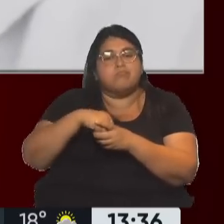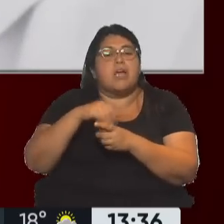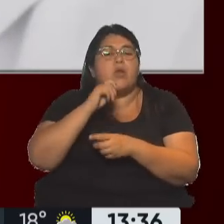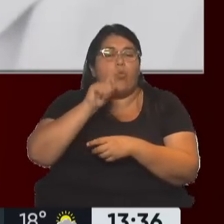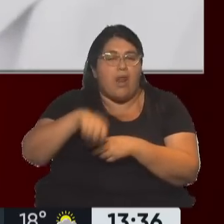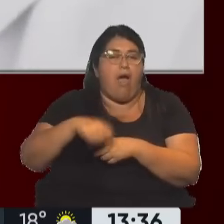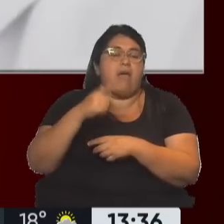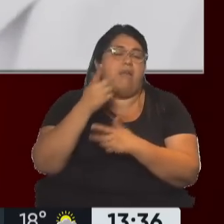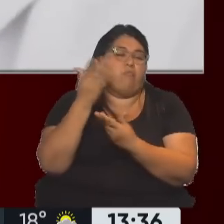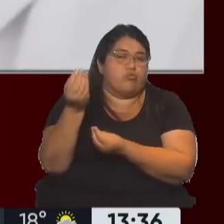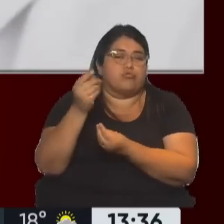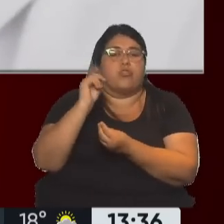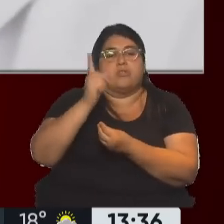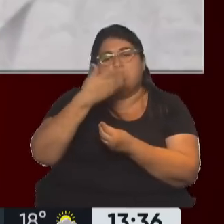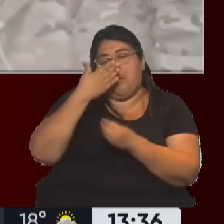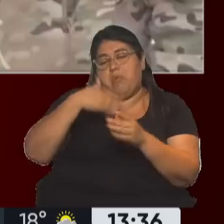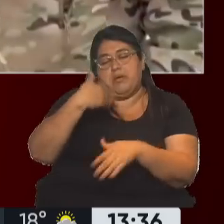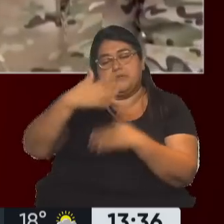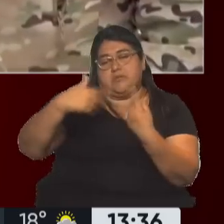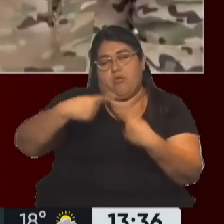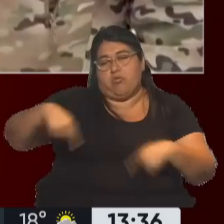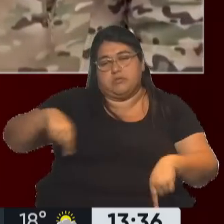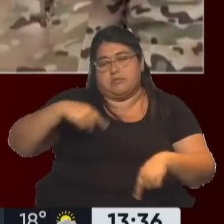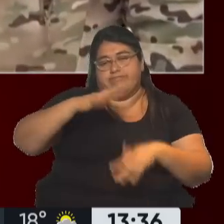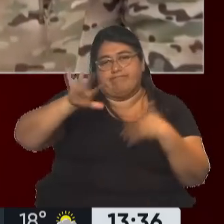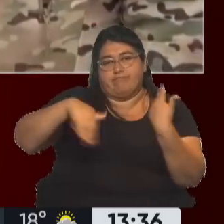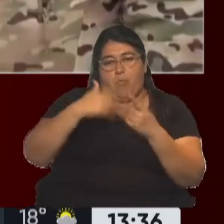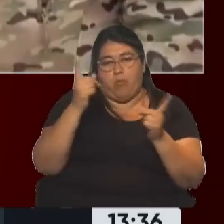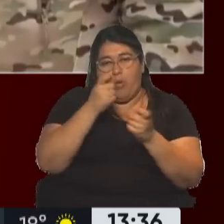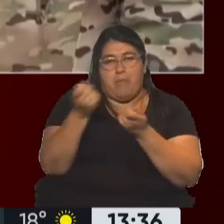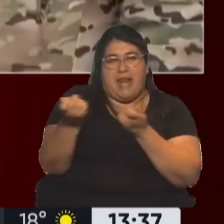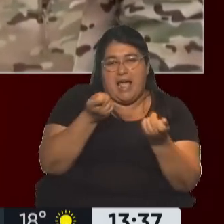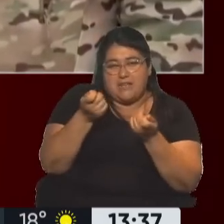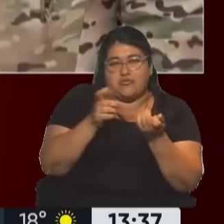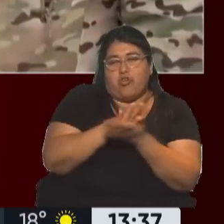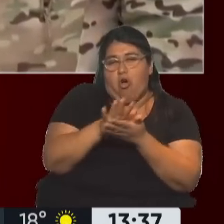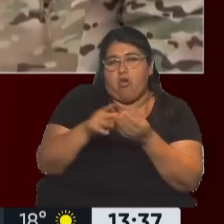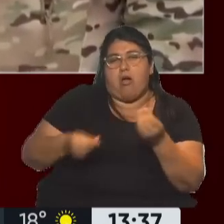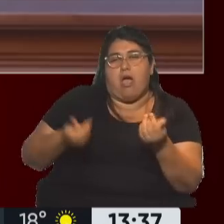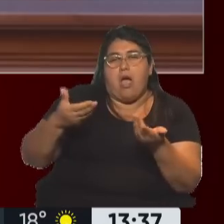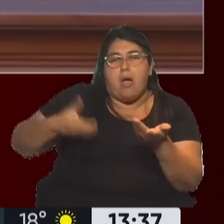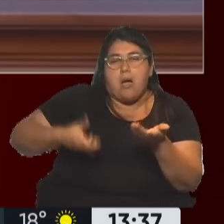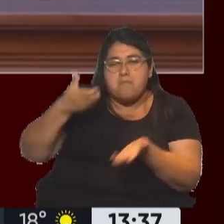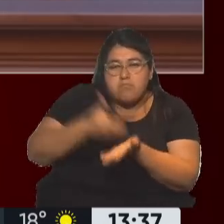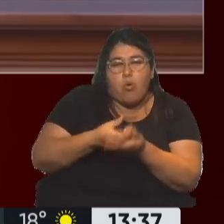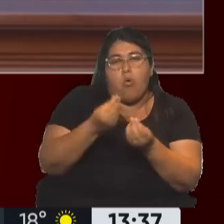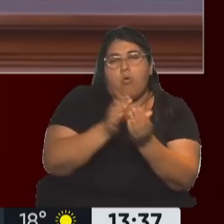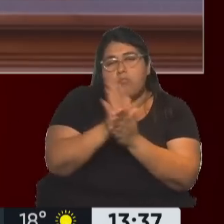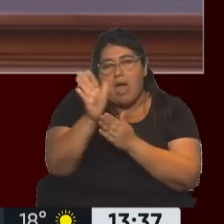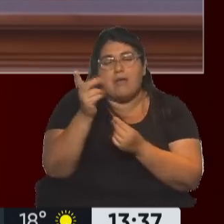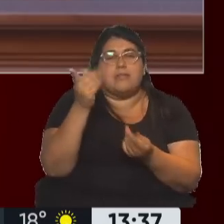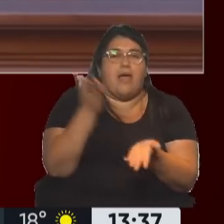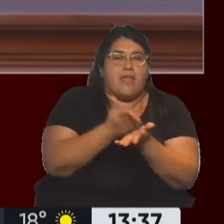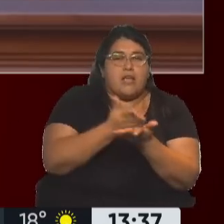que también luego despertó y develó un conjunto de affairs y de negociados con malversación de fondos, con violaciones de derechos humanos.